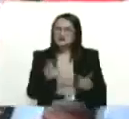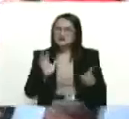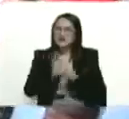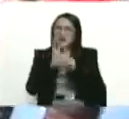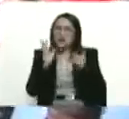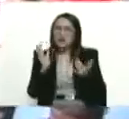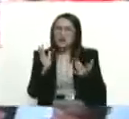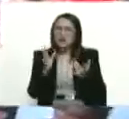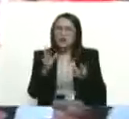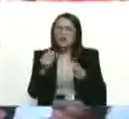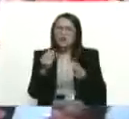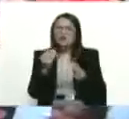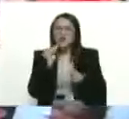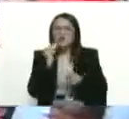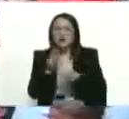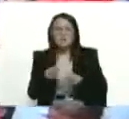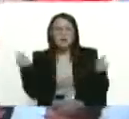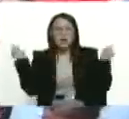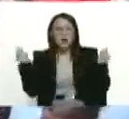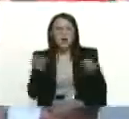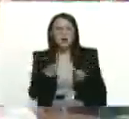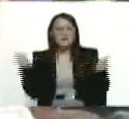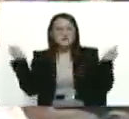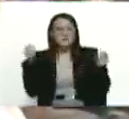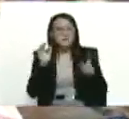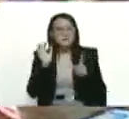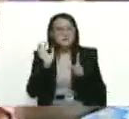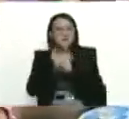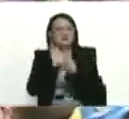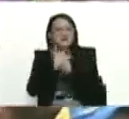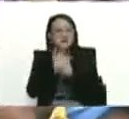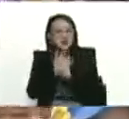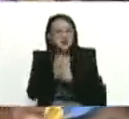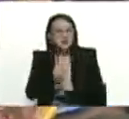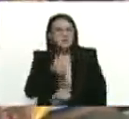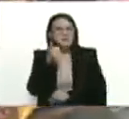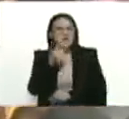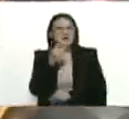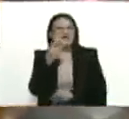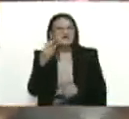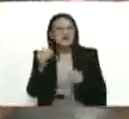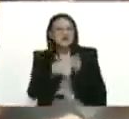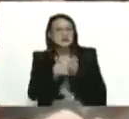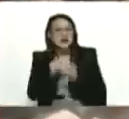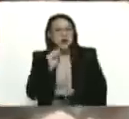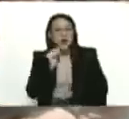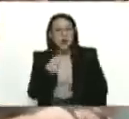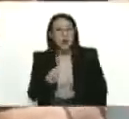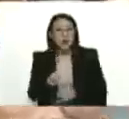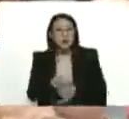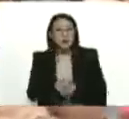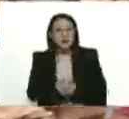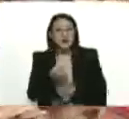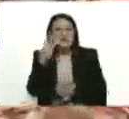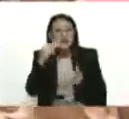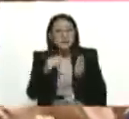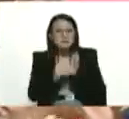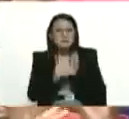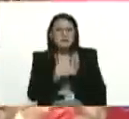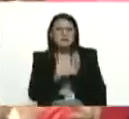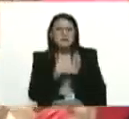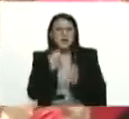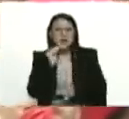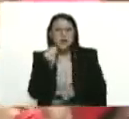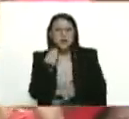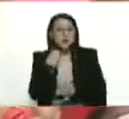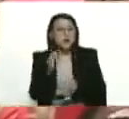jóvenes desaparecidos, perseguidos? Todavía hay más de 3.000 jóvenes. 3.000 jóvenes